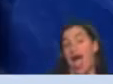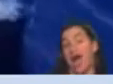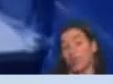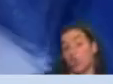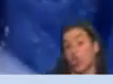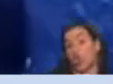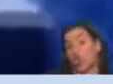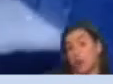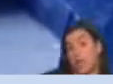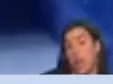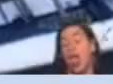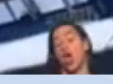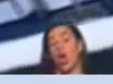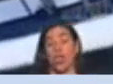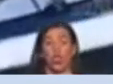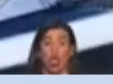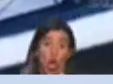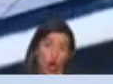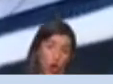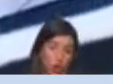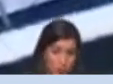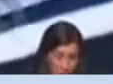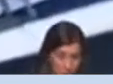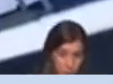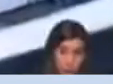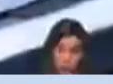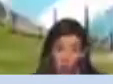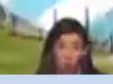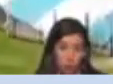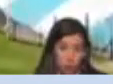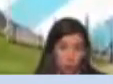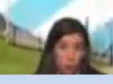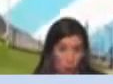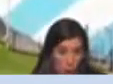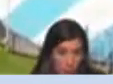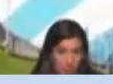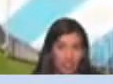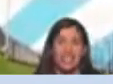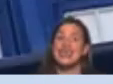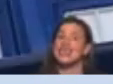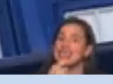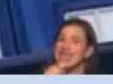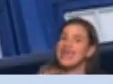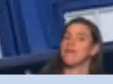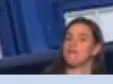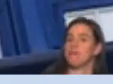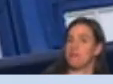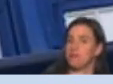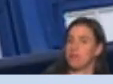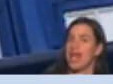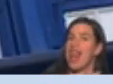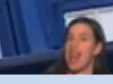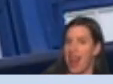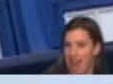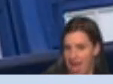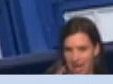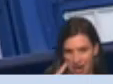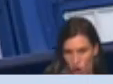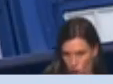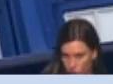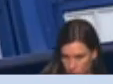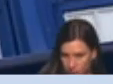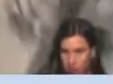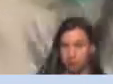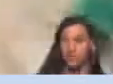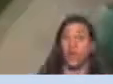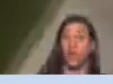una sociedad anónima, siempre y cuando esté reconocida por ley. De esta manera, y con un plazo de un